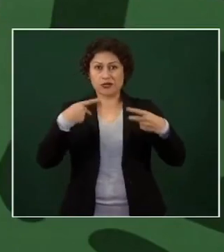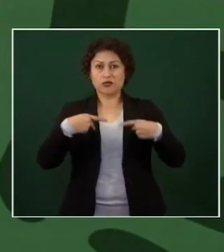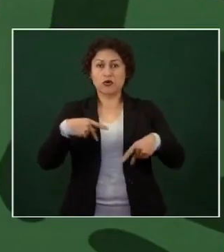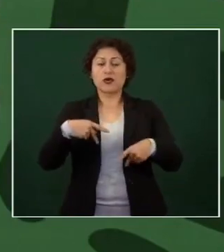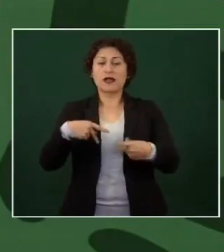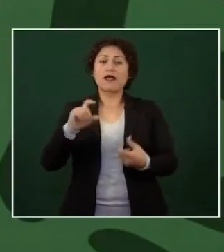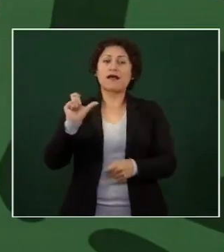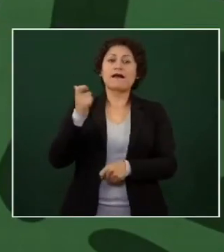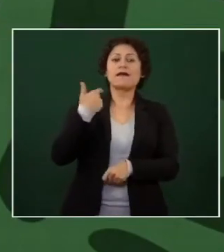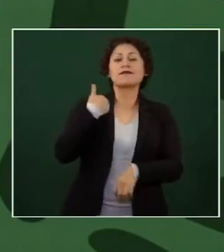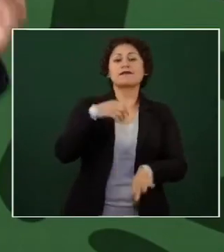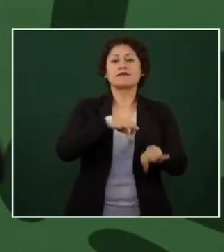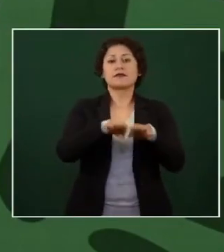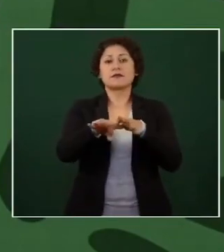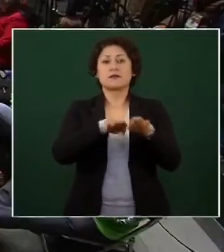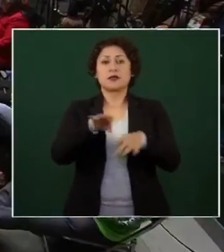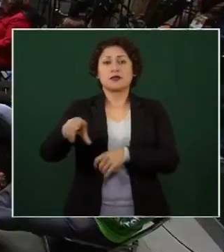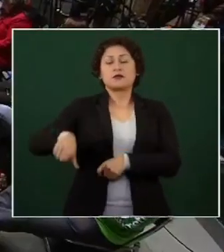por mucho que